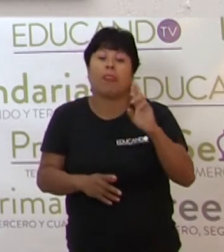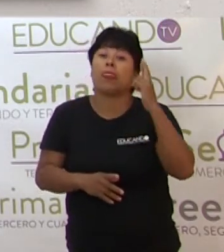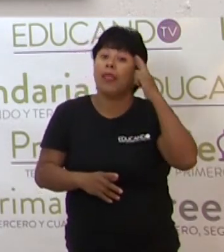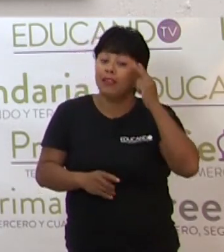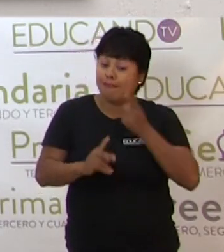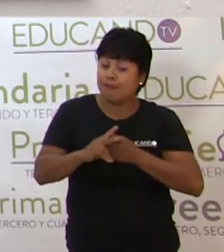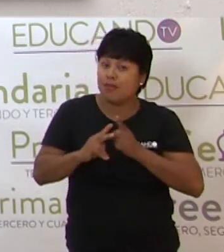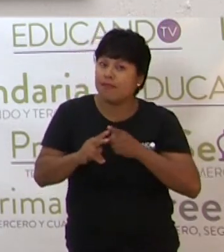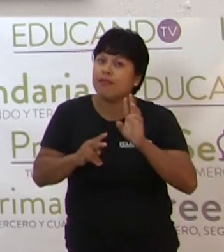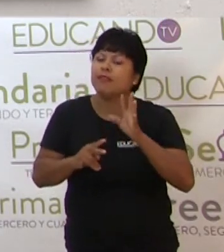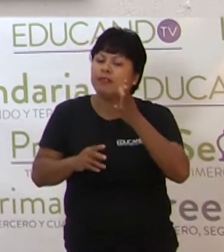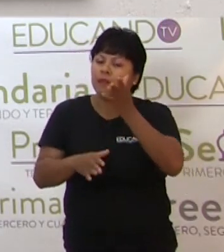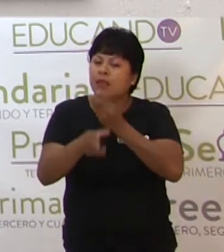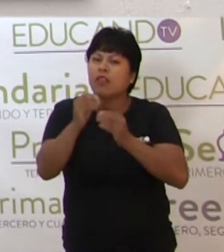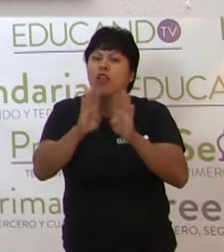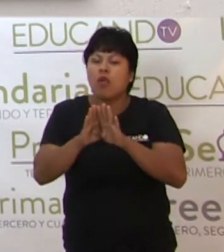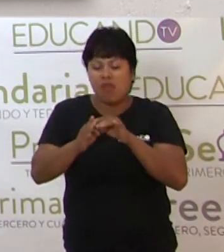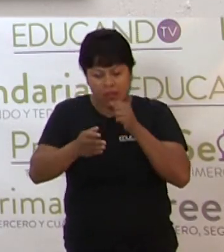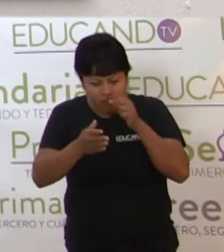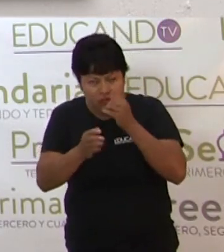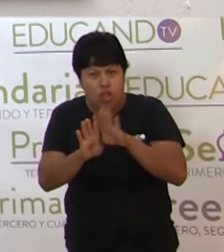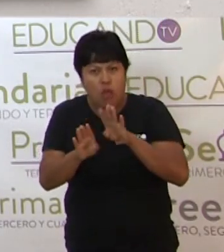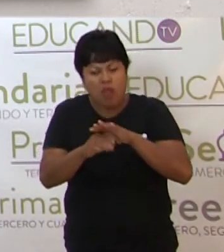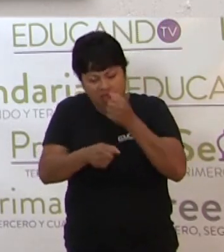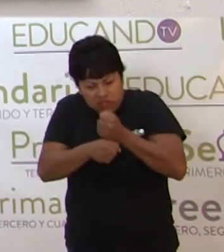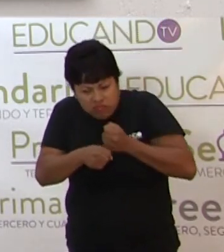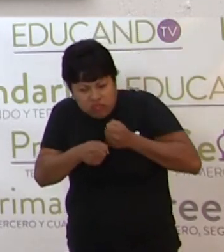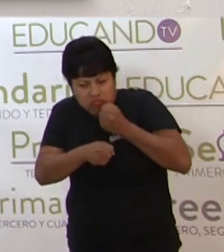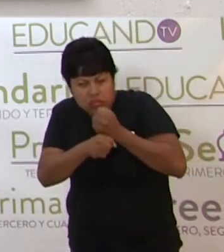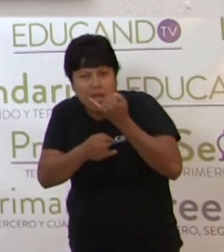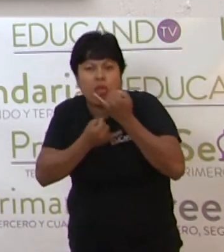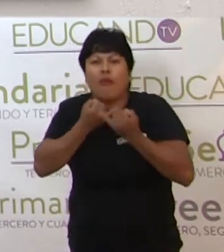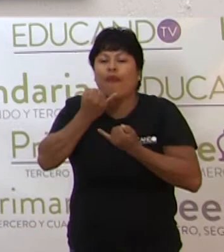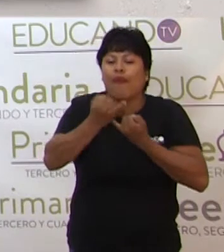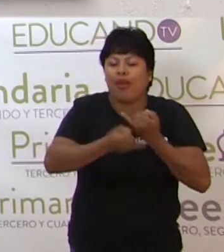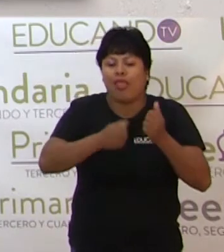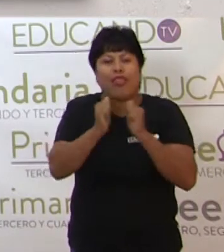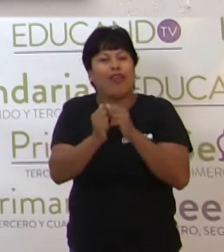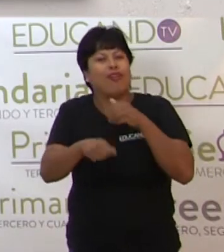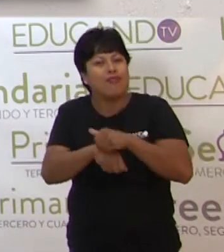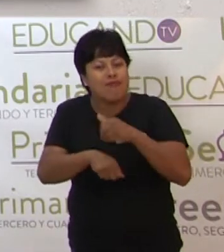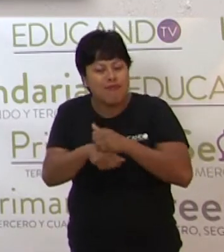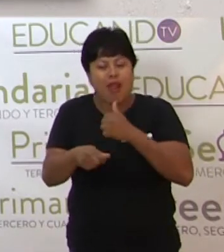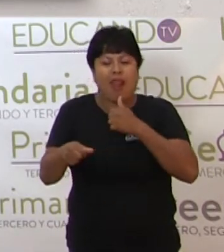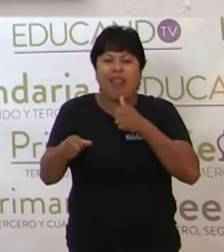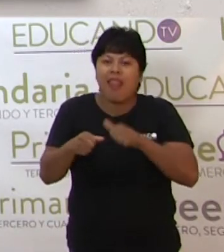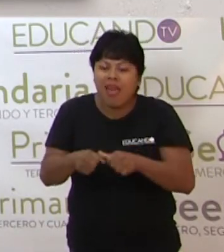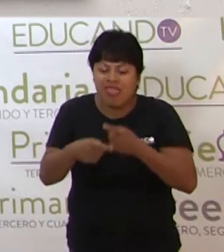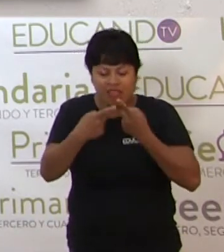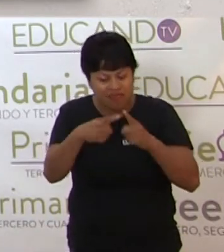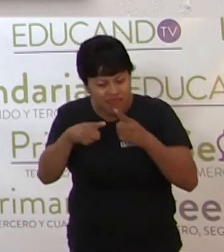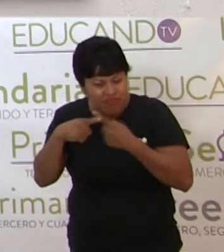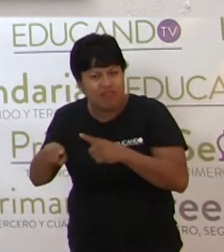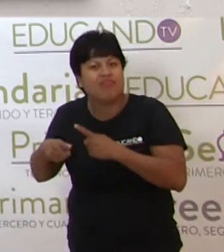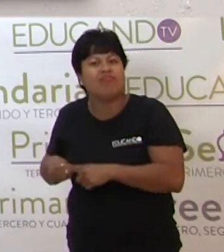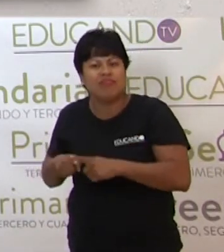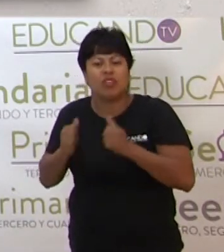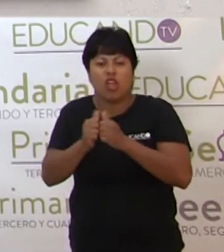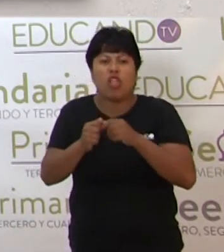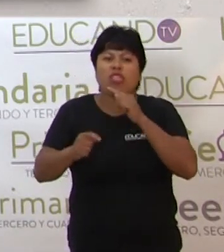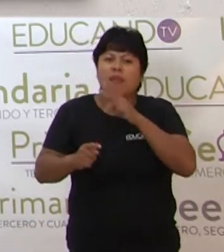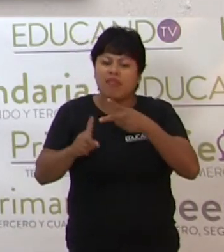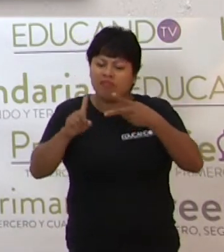matemáticas se aprende practicando y jugando con los números, con las letras, también con las